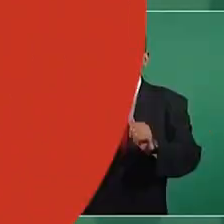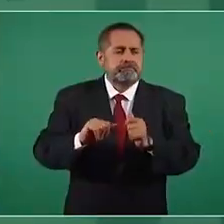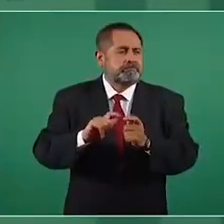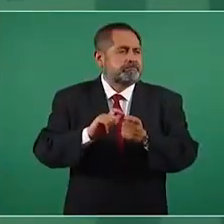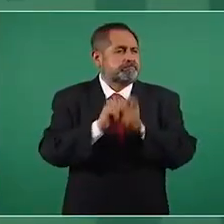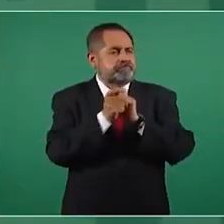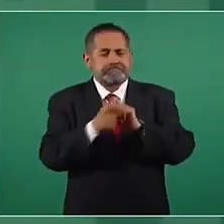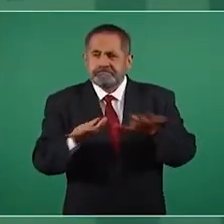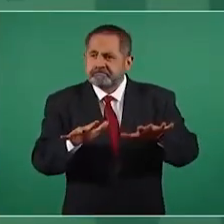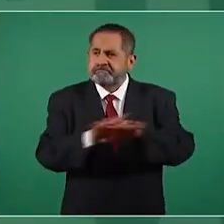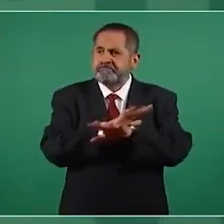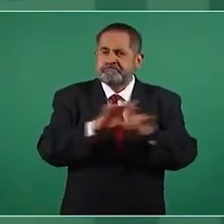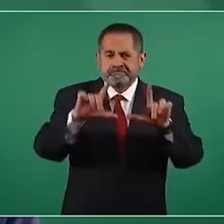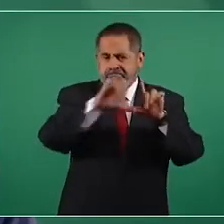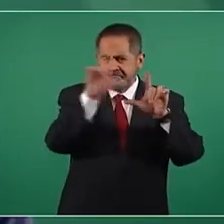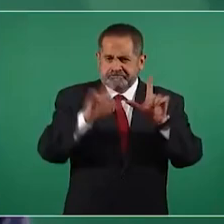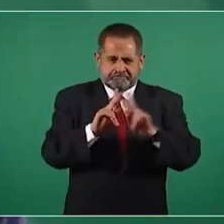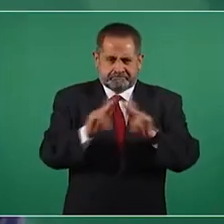Un desafío.